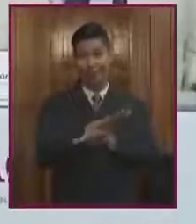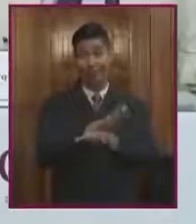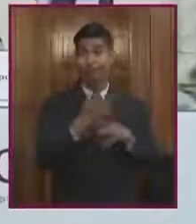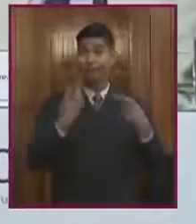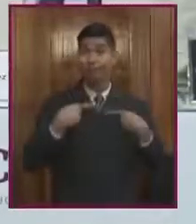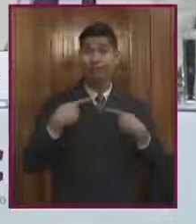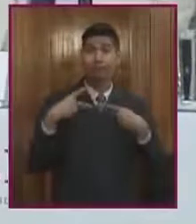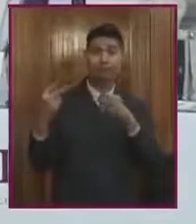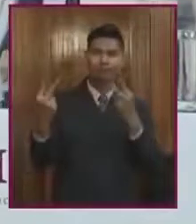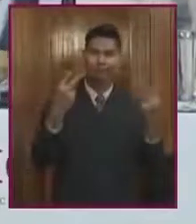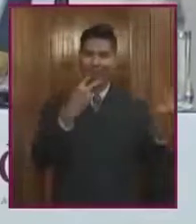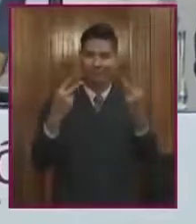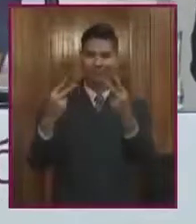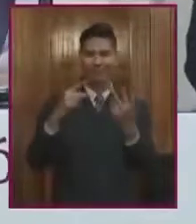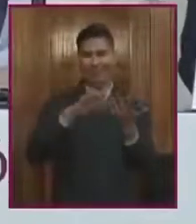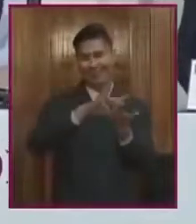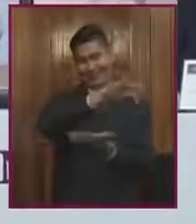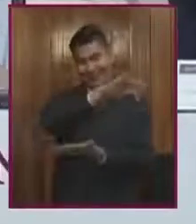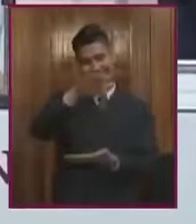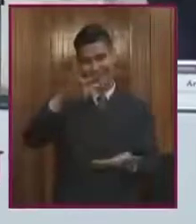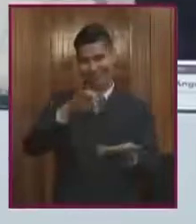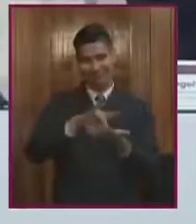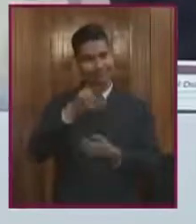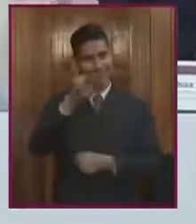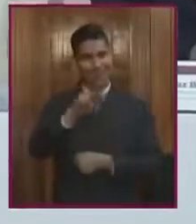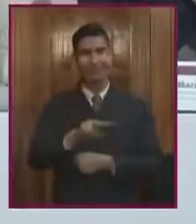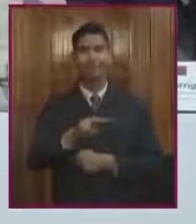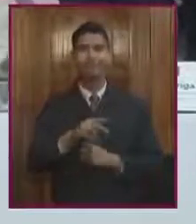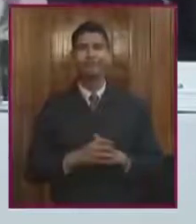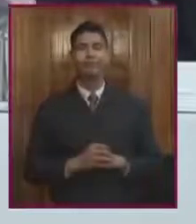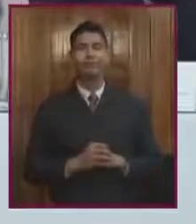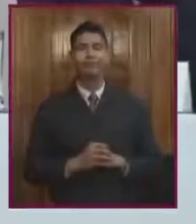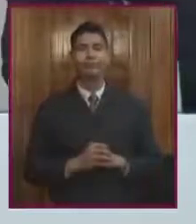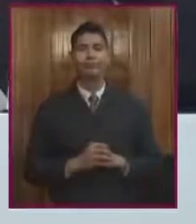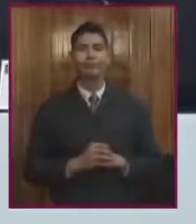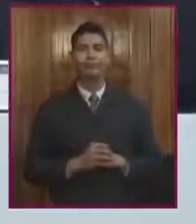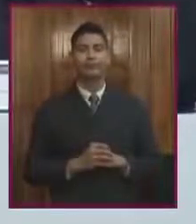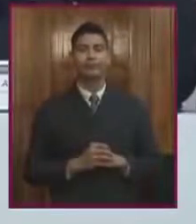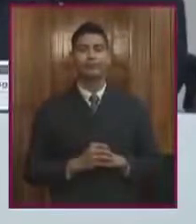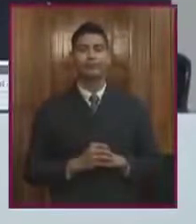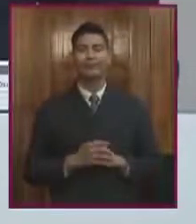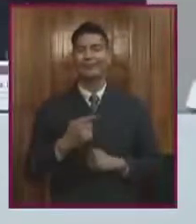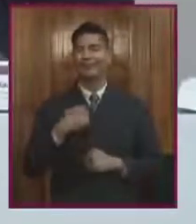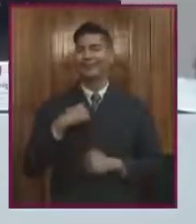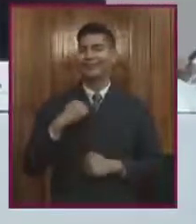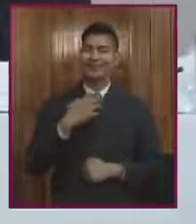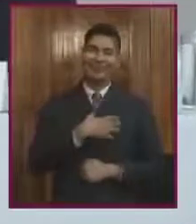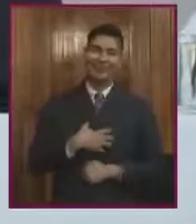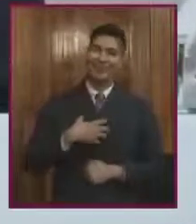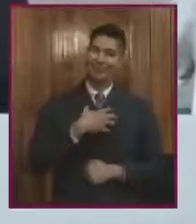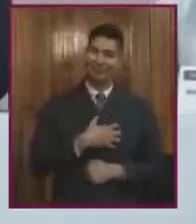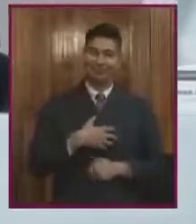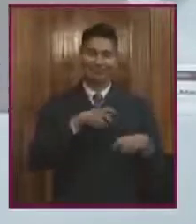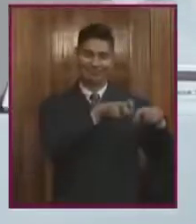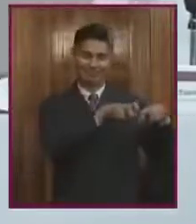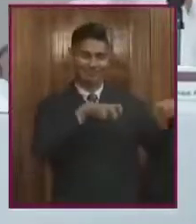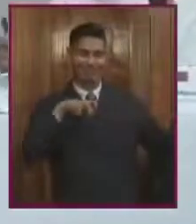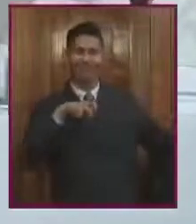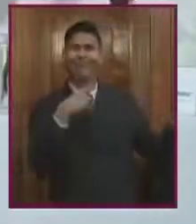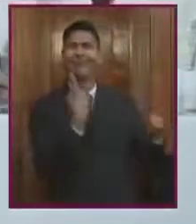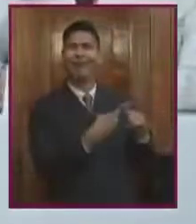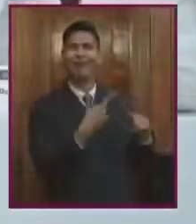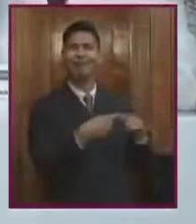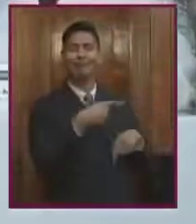ustedes su participación en esta reunión. Es para mí un honor presentar al presidio, al